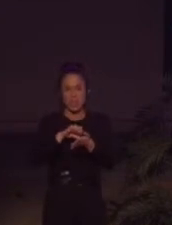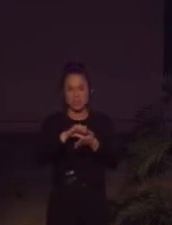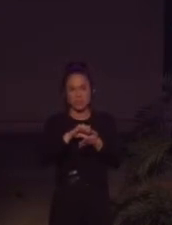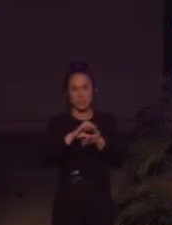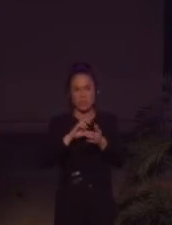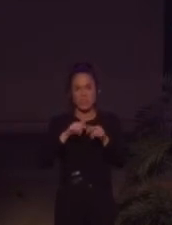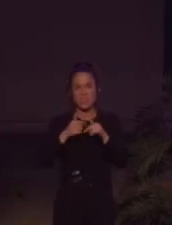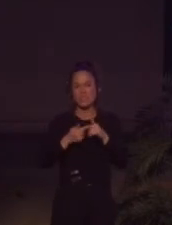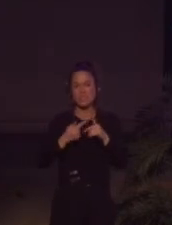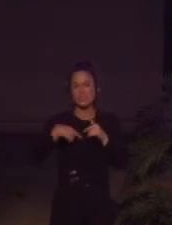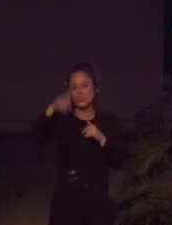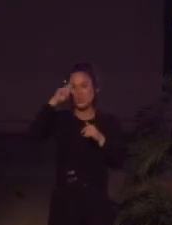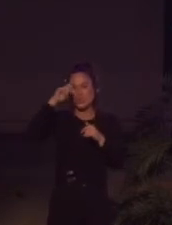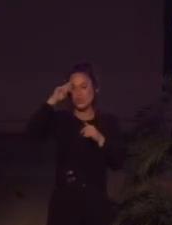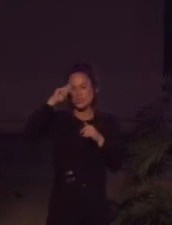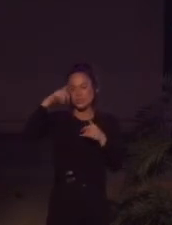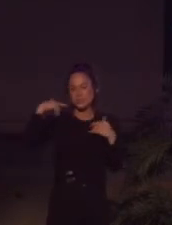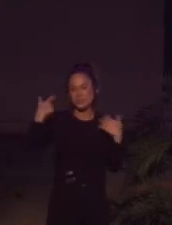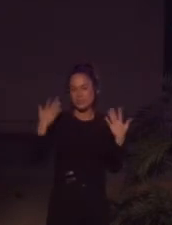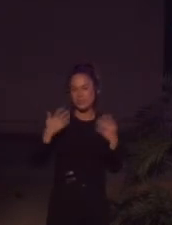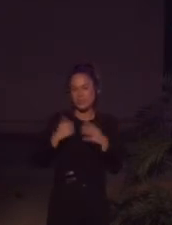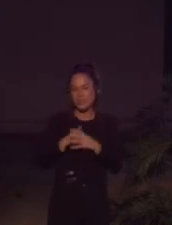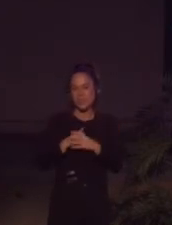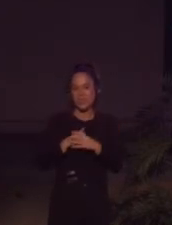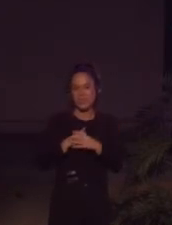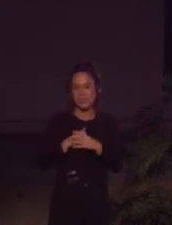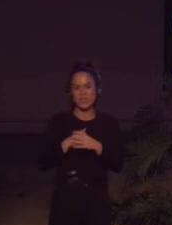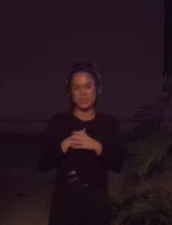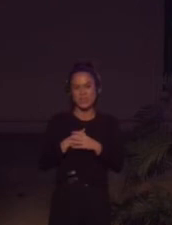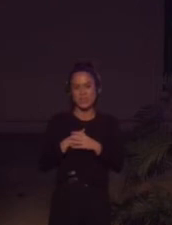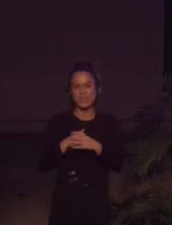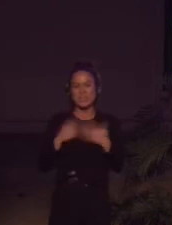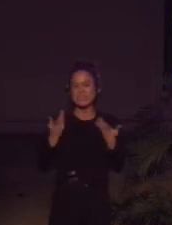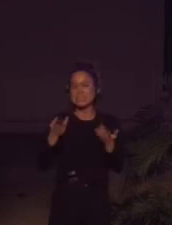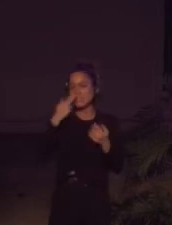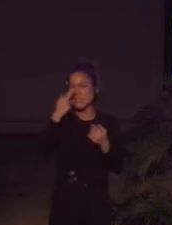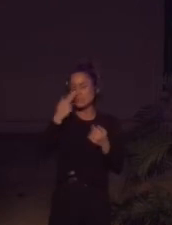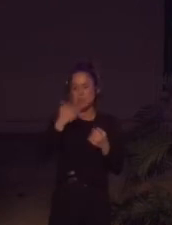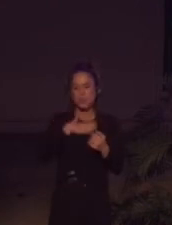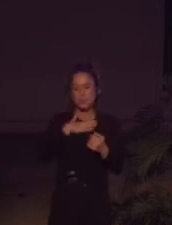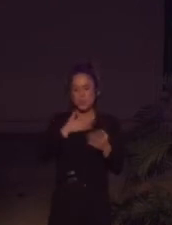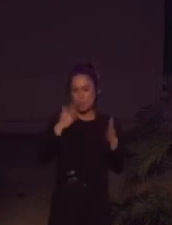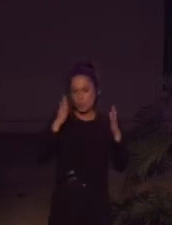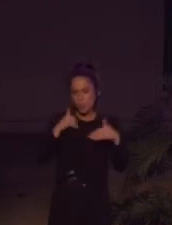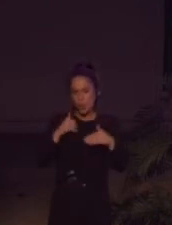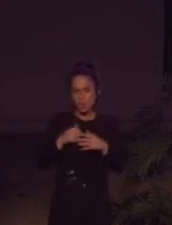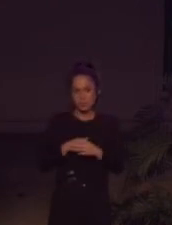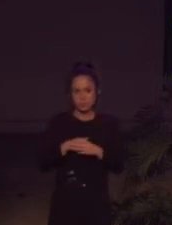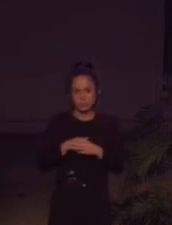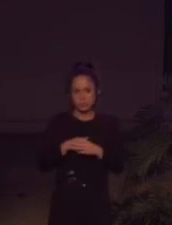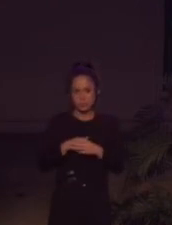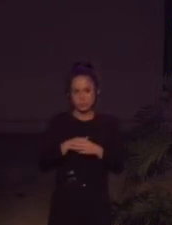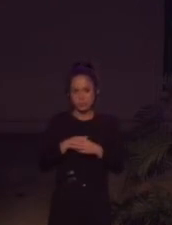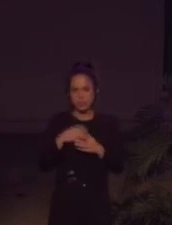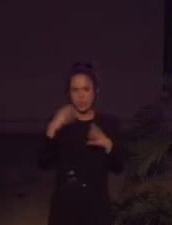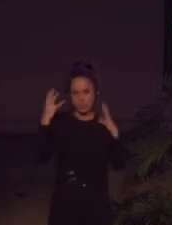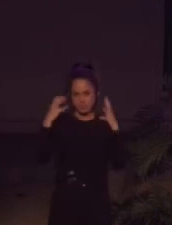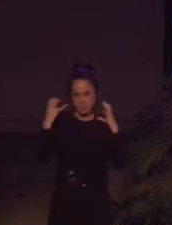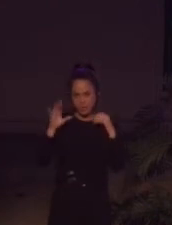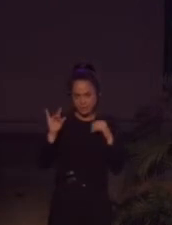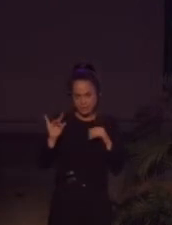no distinguen qué cosas son placenteras, no tienen intereses propios. Los animales sí, o